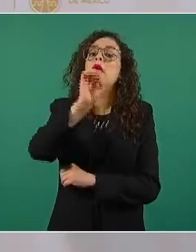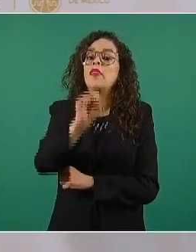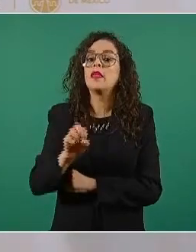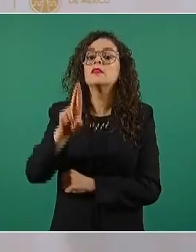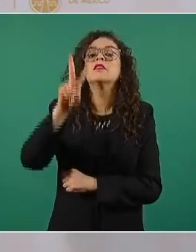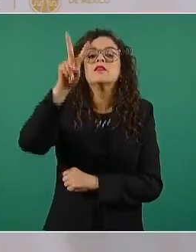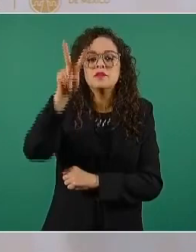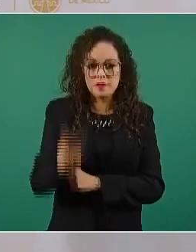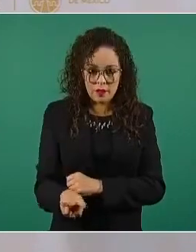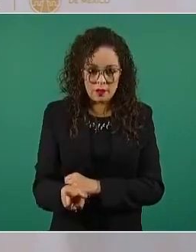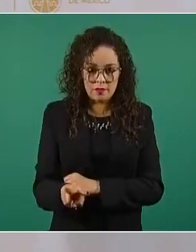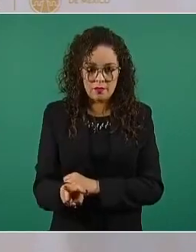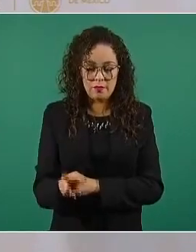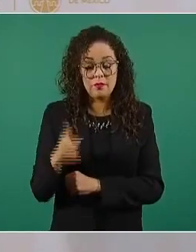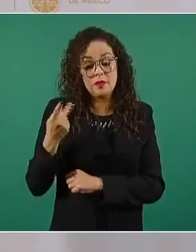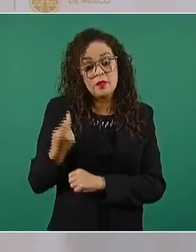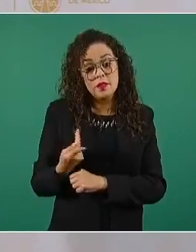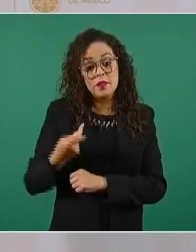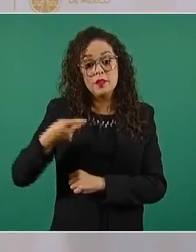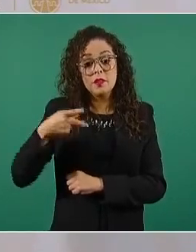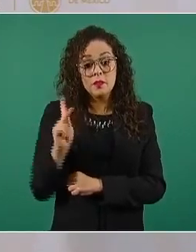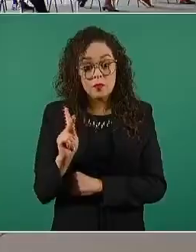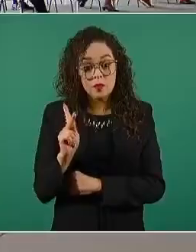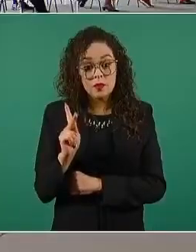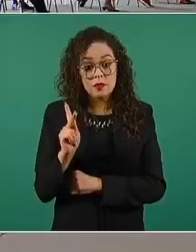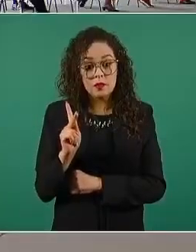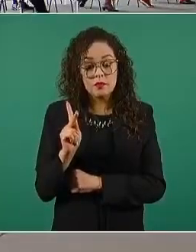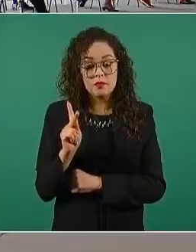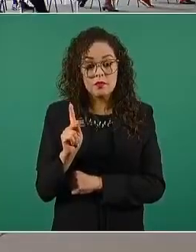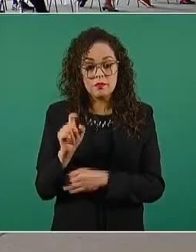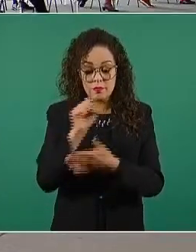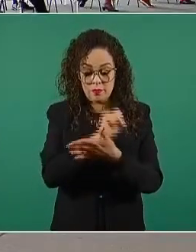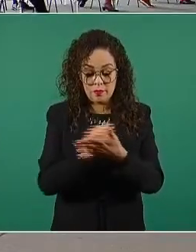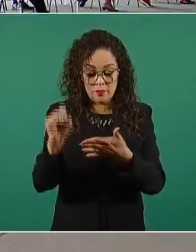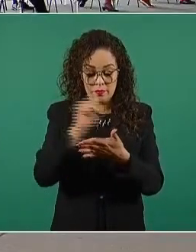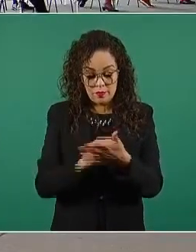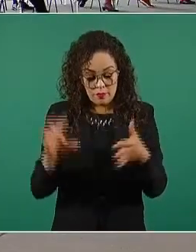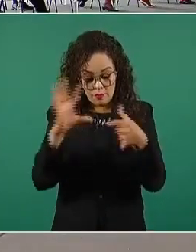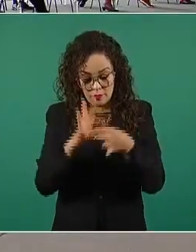pero los hechos narrados en las crónicas